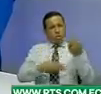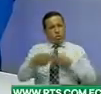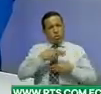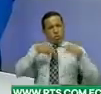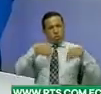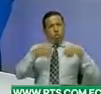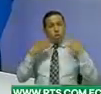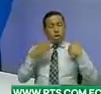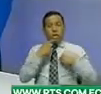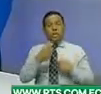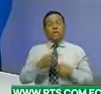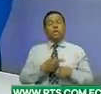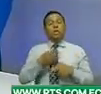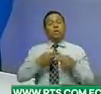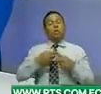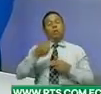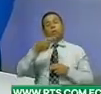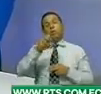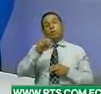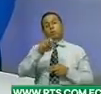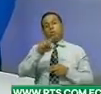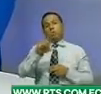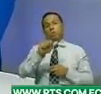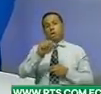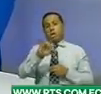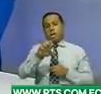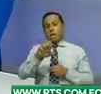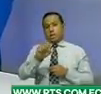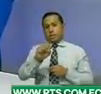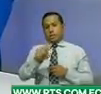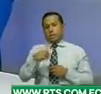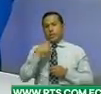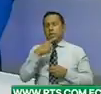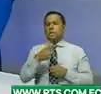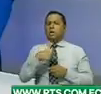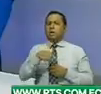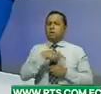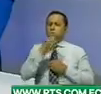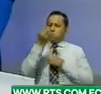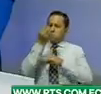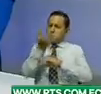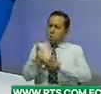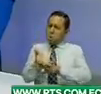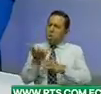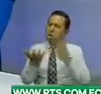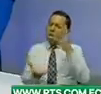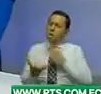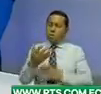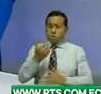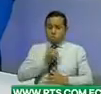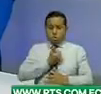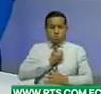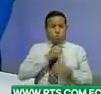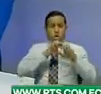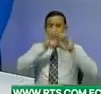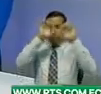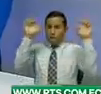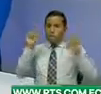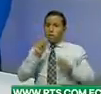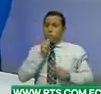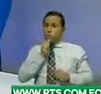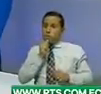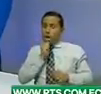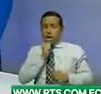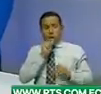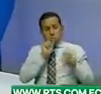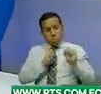Ángel González, plantea la posibilidad de que la empresa privada pueda importar la vacuna contra el COVID-19 con el fin de